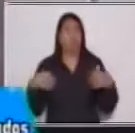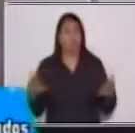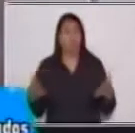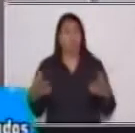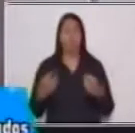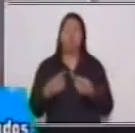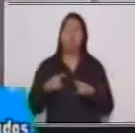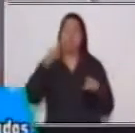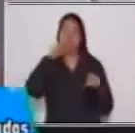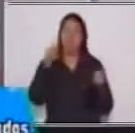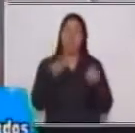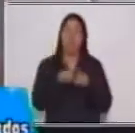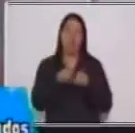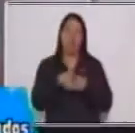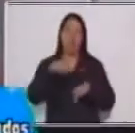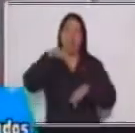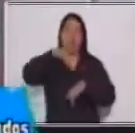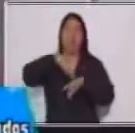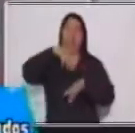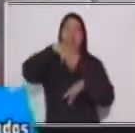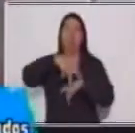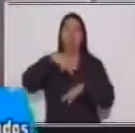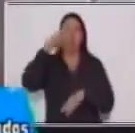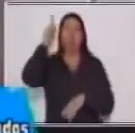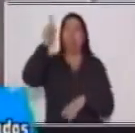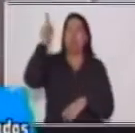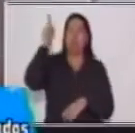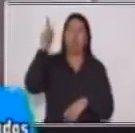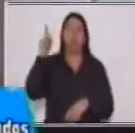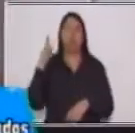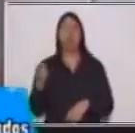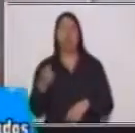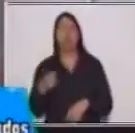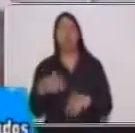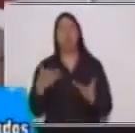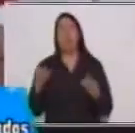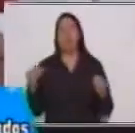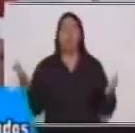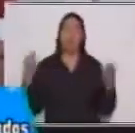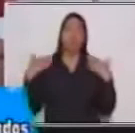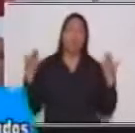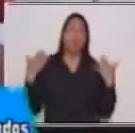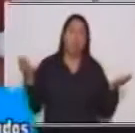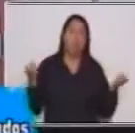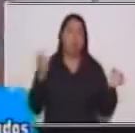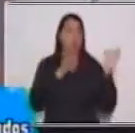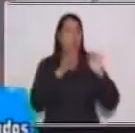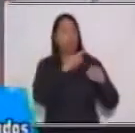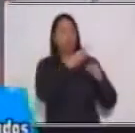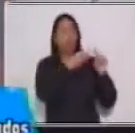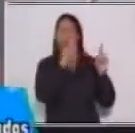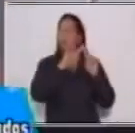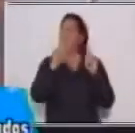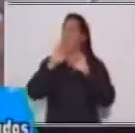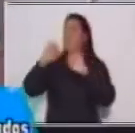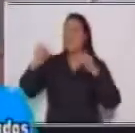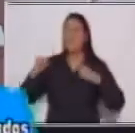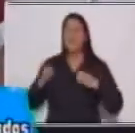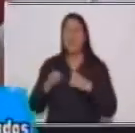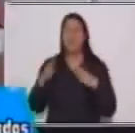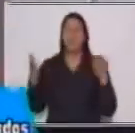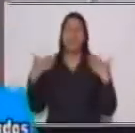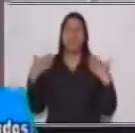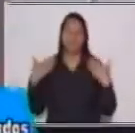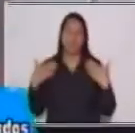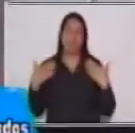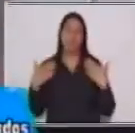Puerto Rico, en lugares donde las islas, el Caribe, y así va variando la temperatura. Pero, ¿qué es temperatura?